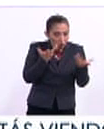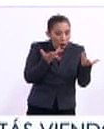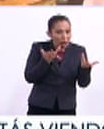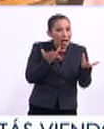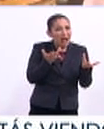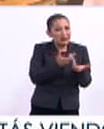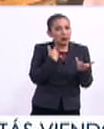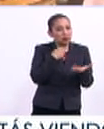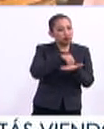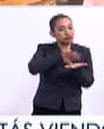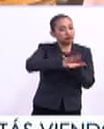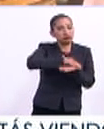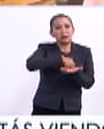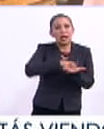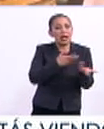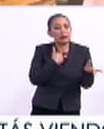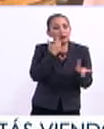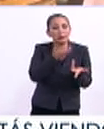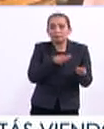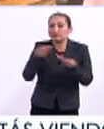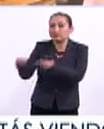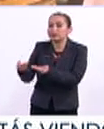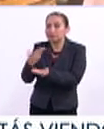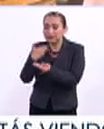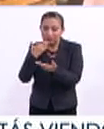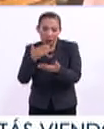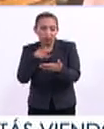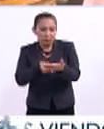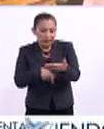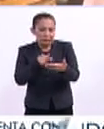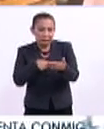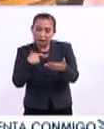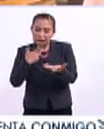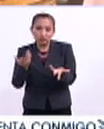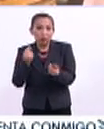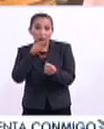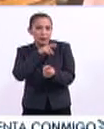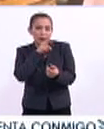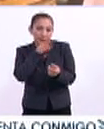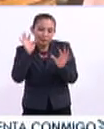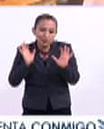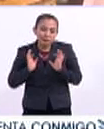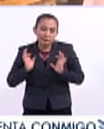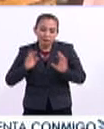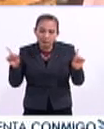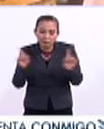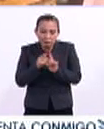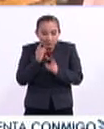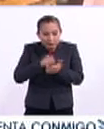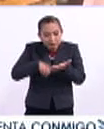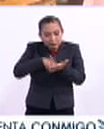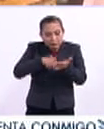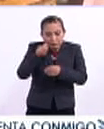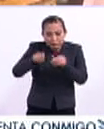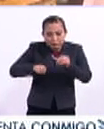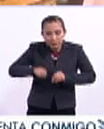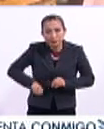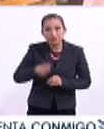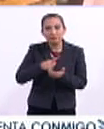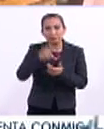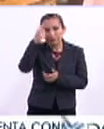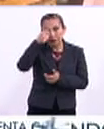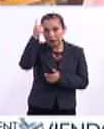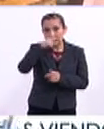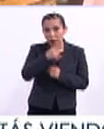más. Sí, y entonces pues, pero tenían ganas, o sea, había buena discusión y no había prisa, entonces eso es muy importante, ¿no? Porque si no...